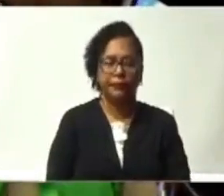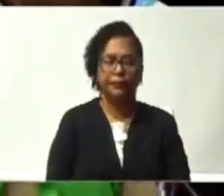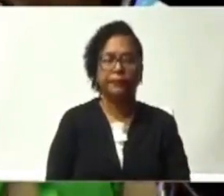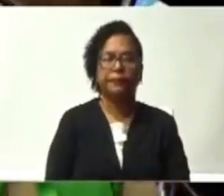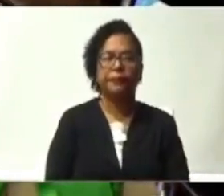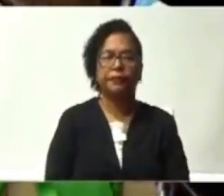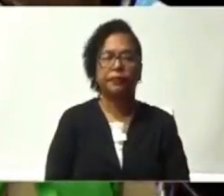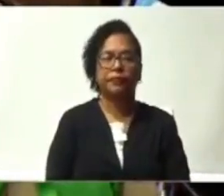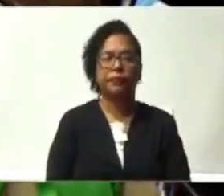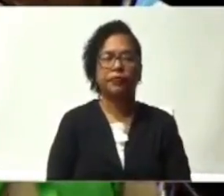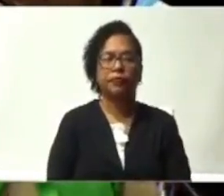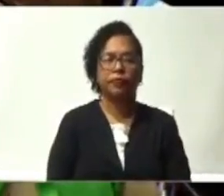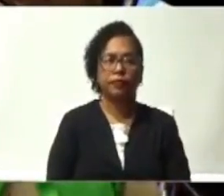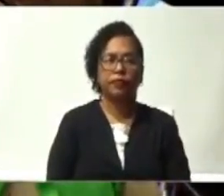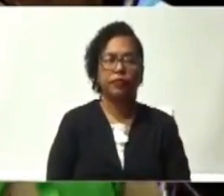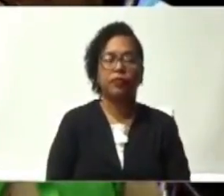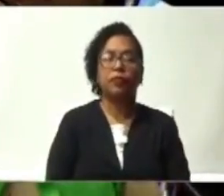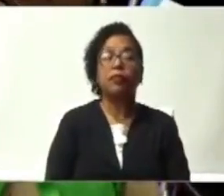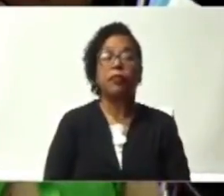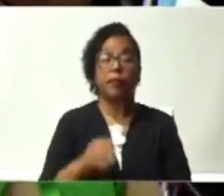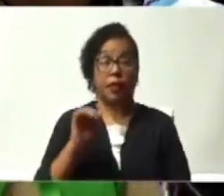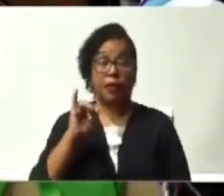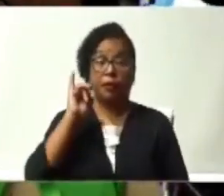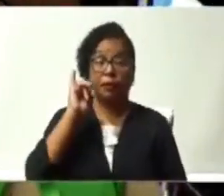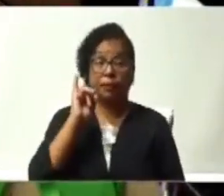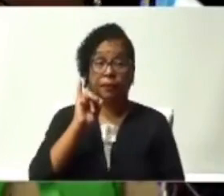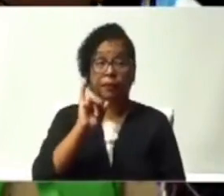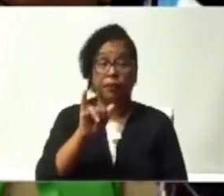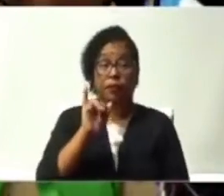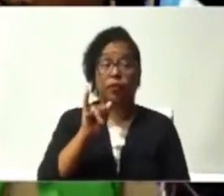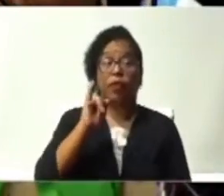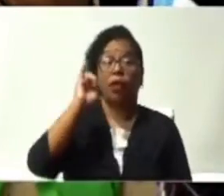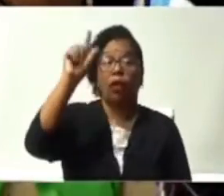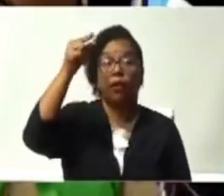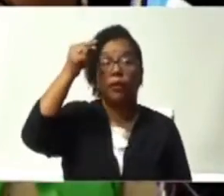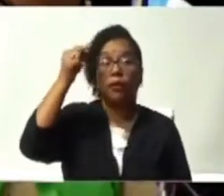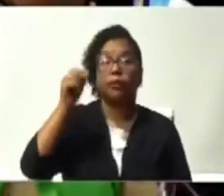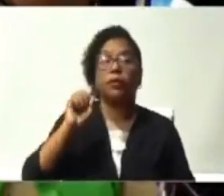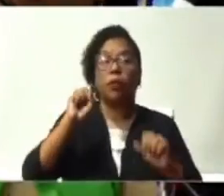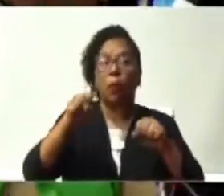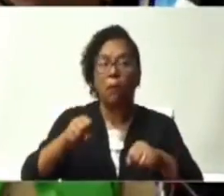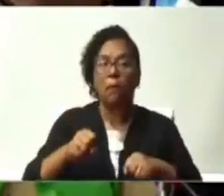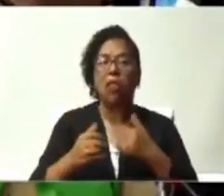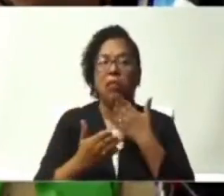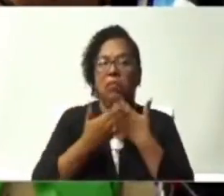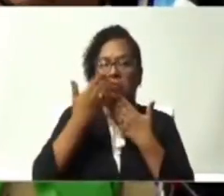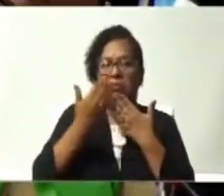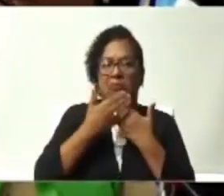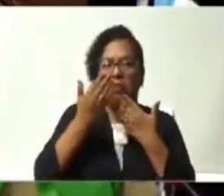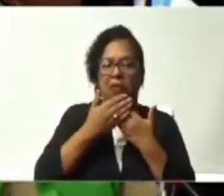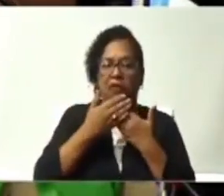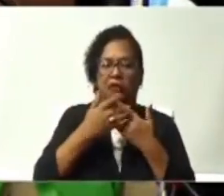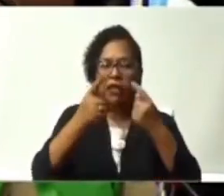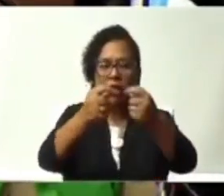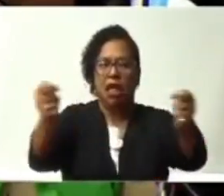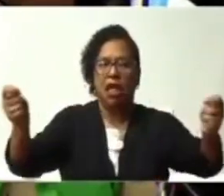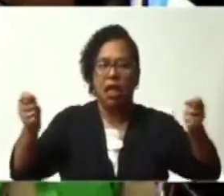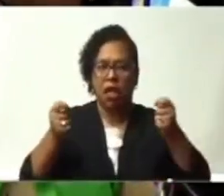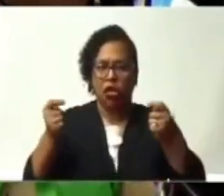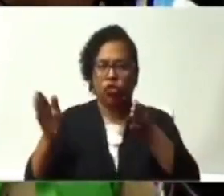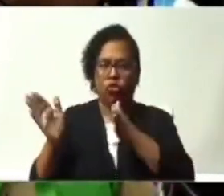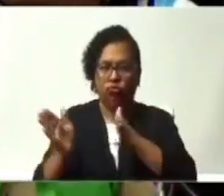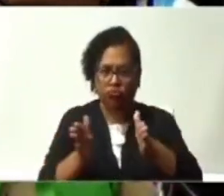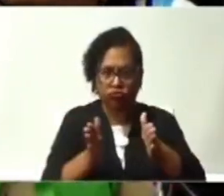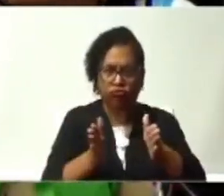facilidad para poder ordenar su oficina, gestionar su terreno y evitar que allí los